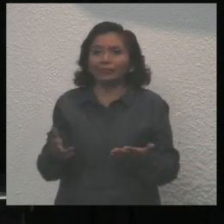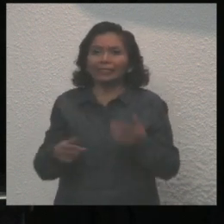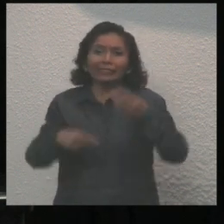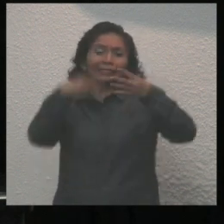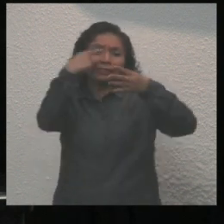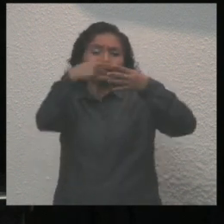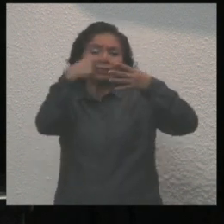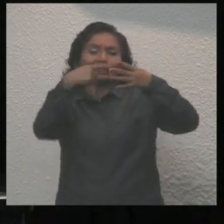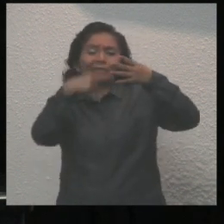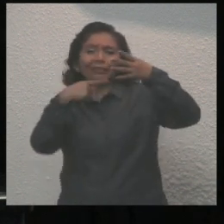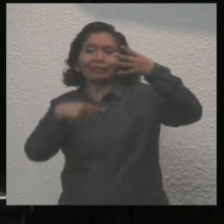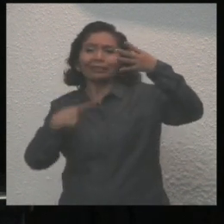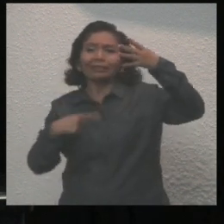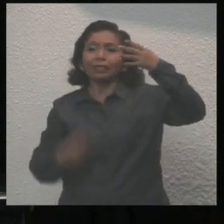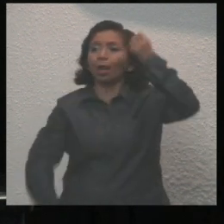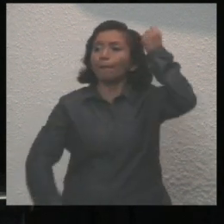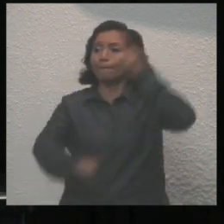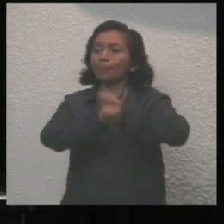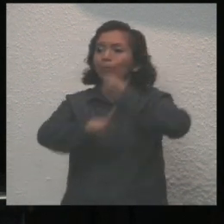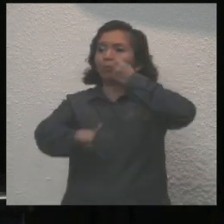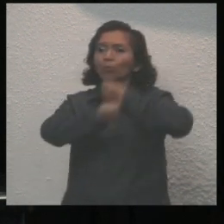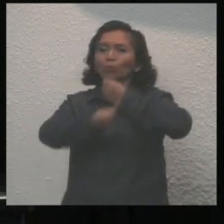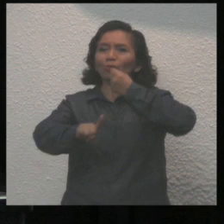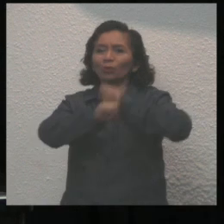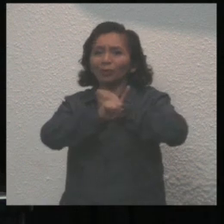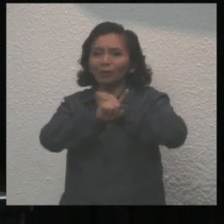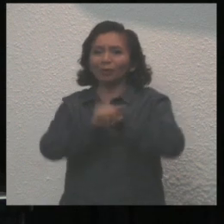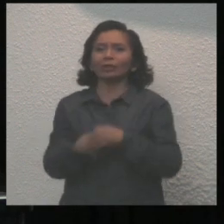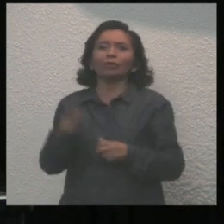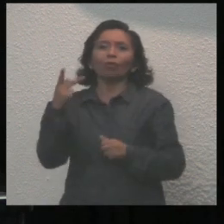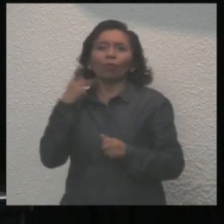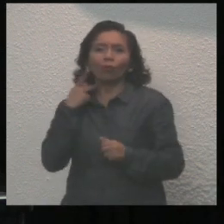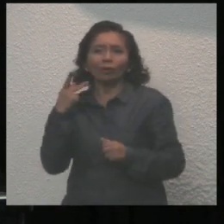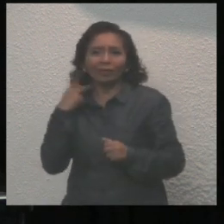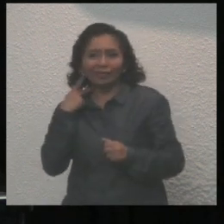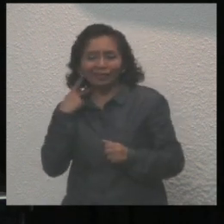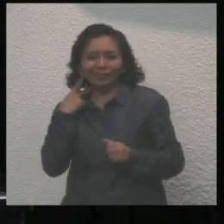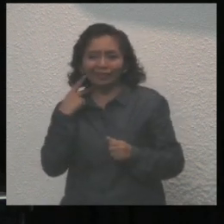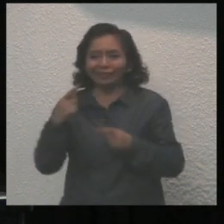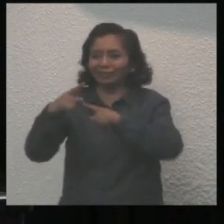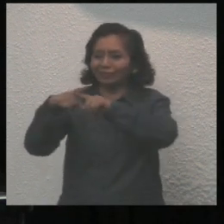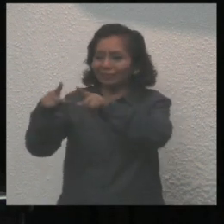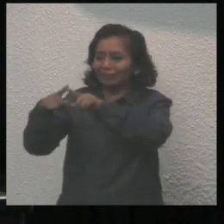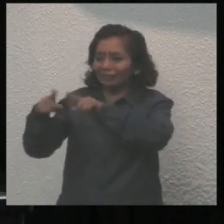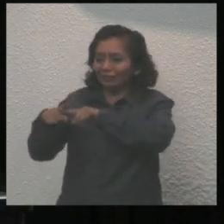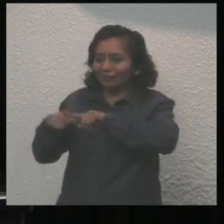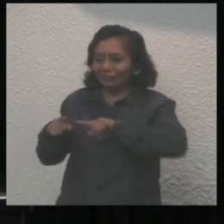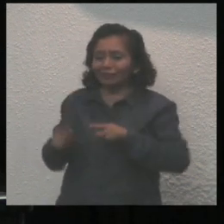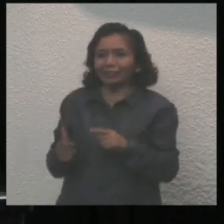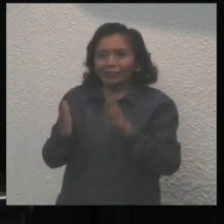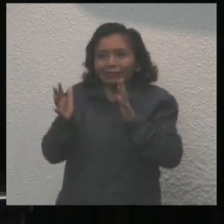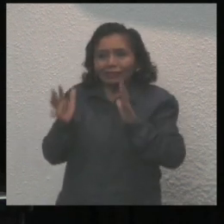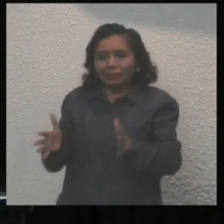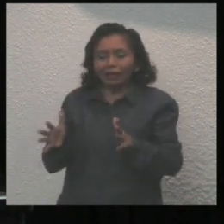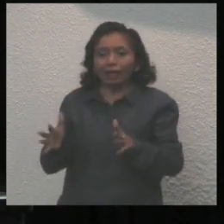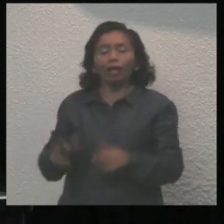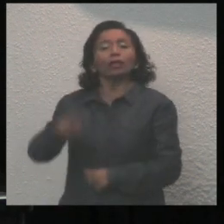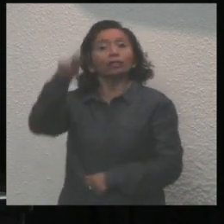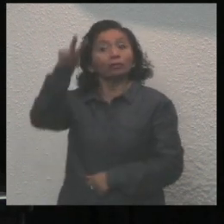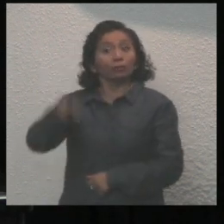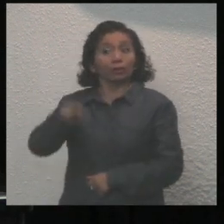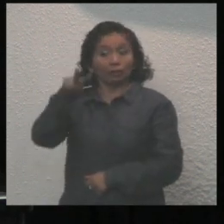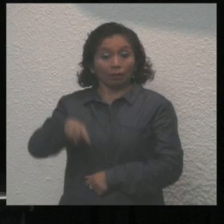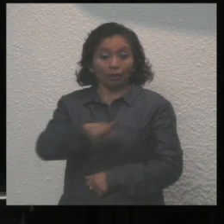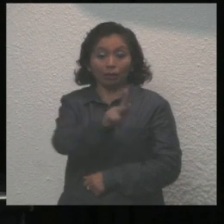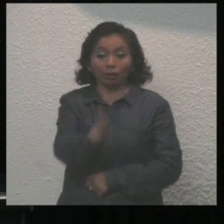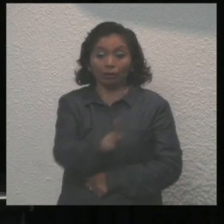nuevas crisis políticas que pondrán en evidencia a los simuladores y a las mafias del poder está en marcha. Es verdad que solo el